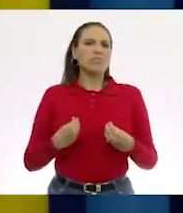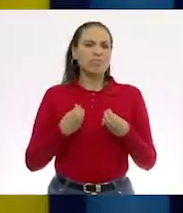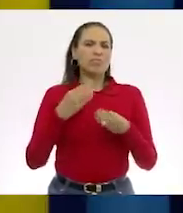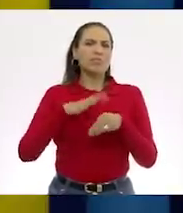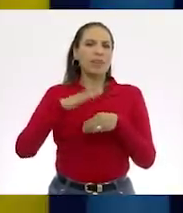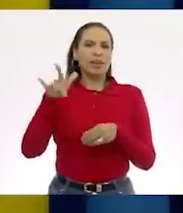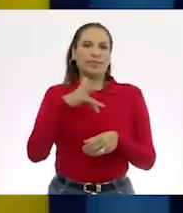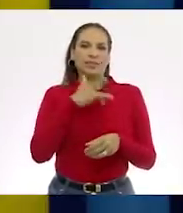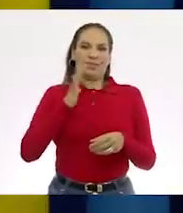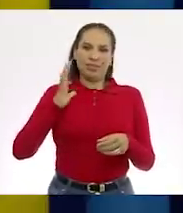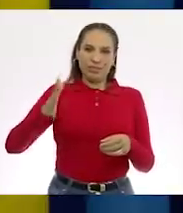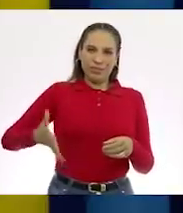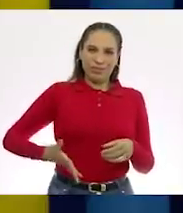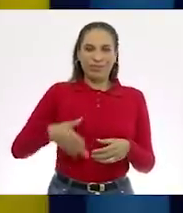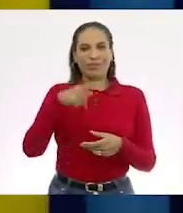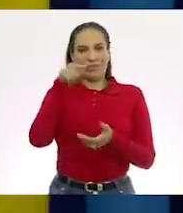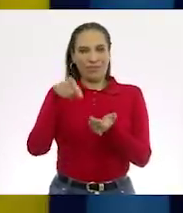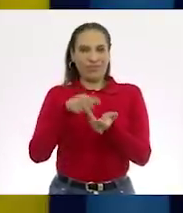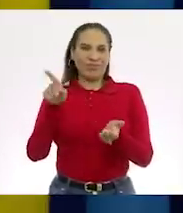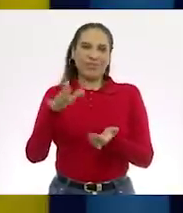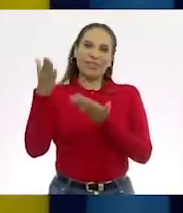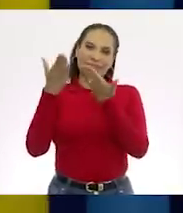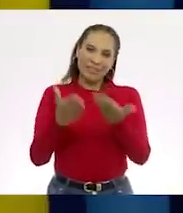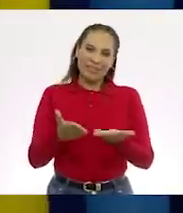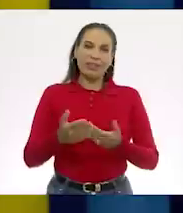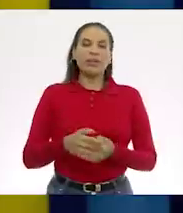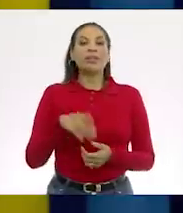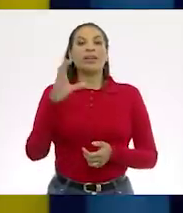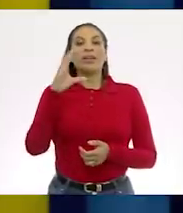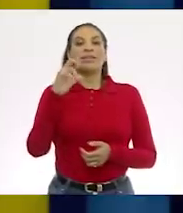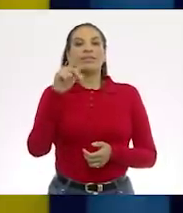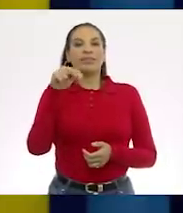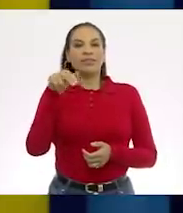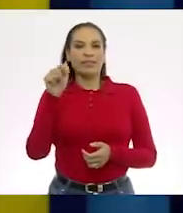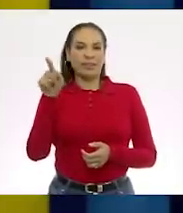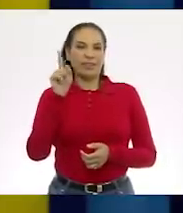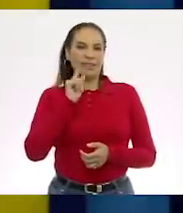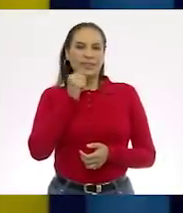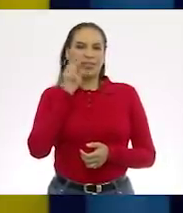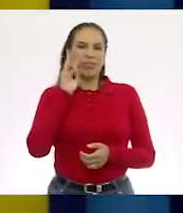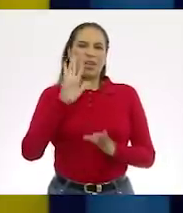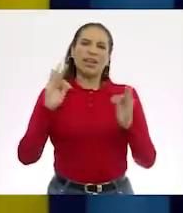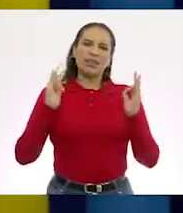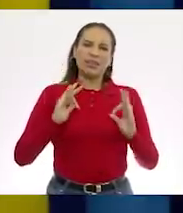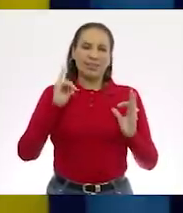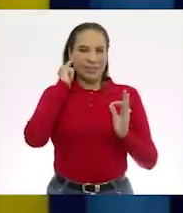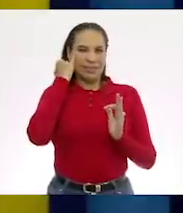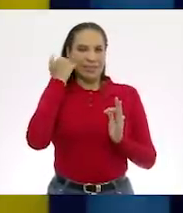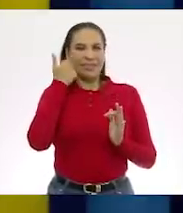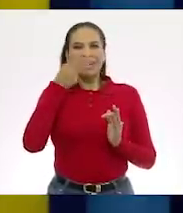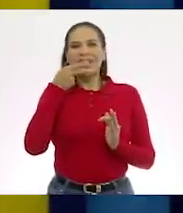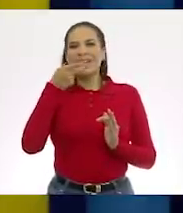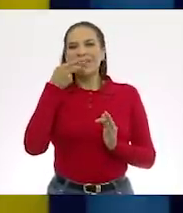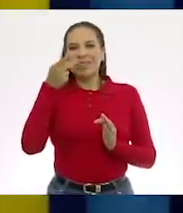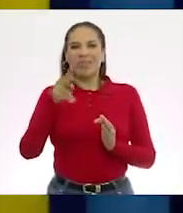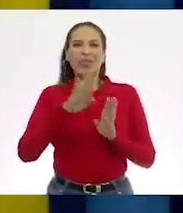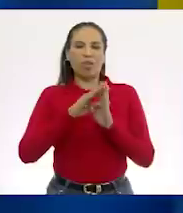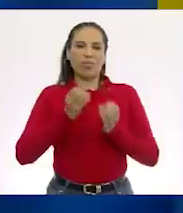y de sentirse orgullosa de dónde viene. Y Cristina se ve un poco más relajada y se anima a recitar su